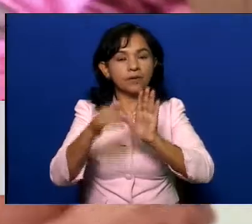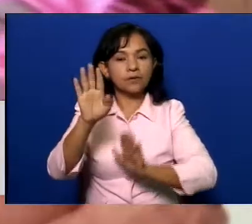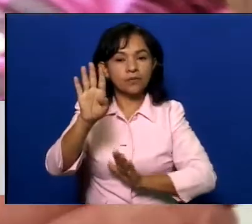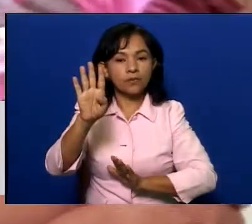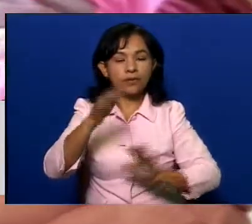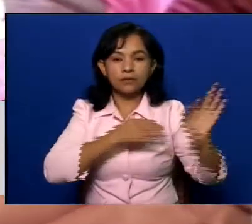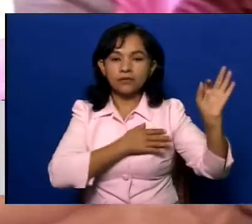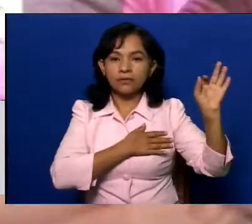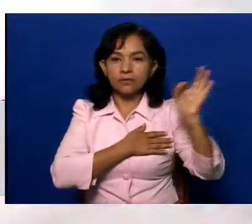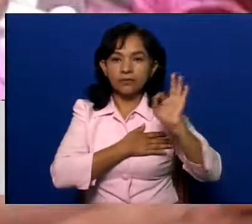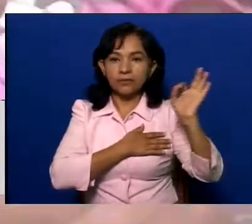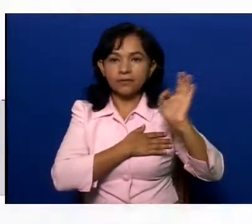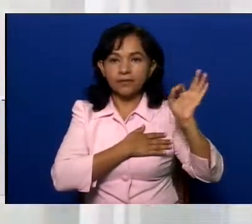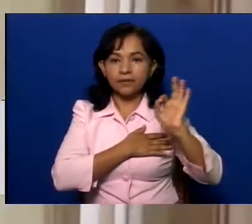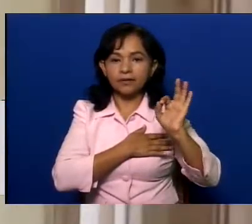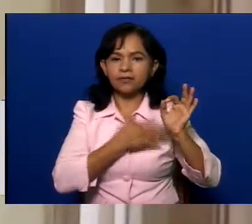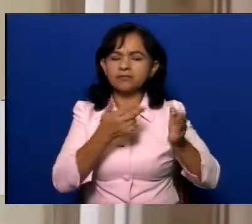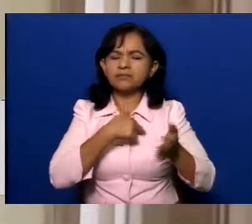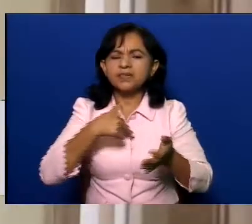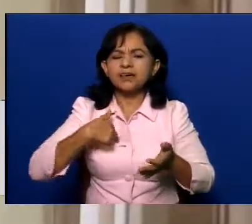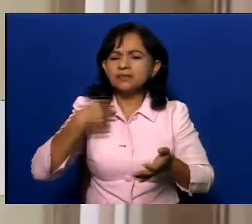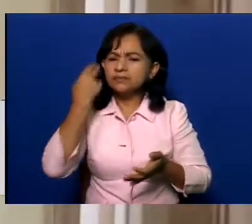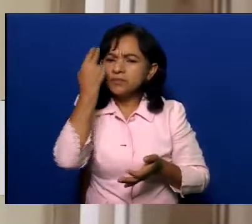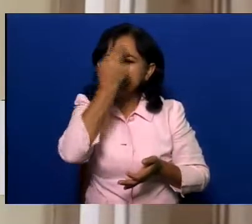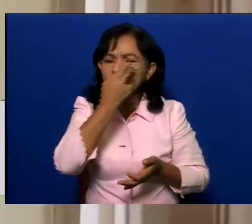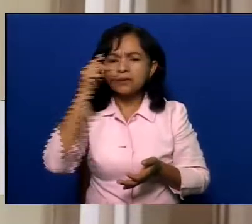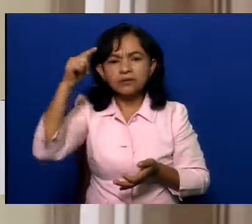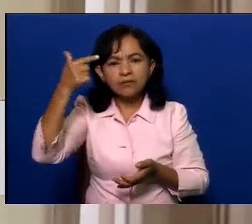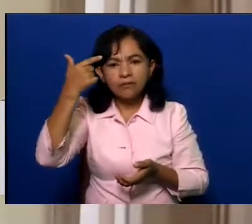Lloraba la noche, suspiraba la noche,